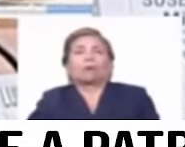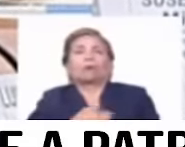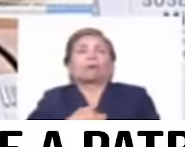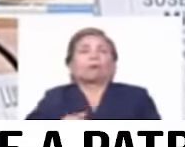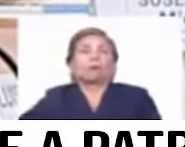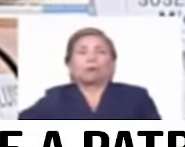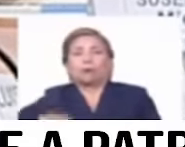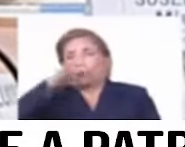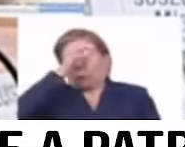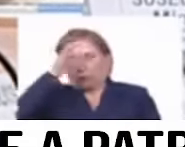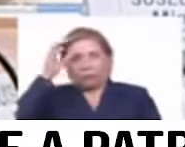presidente Castillo acerca del uso irregular de las aeronaves de los sectores defensa e interior